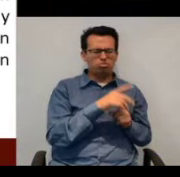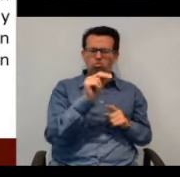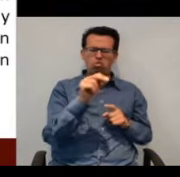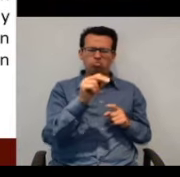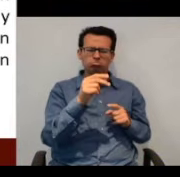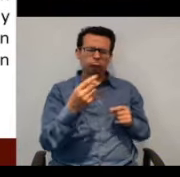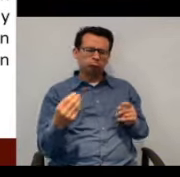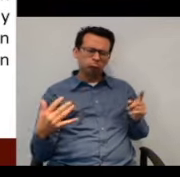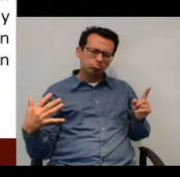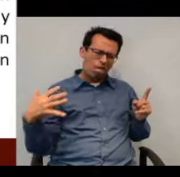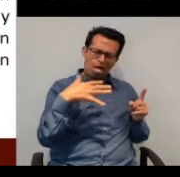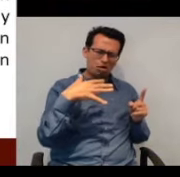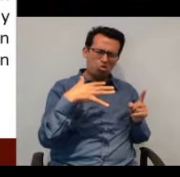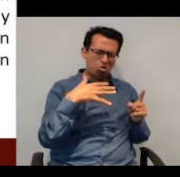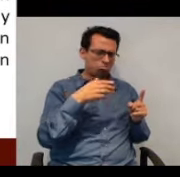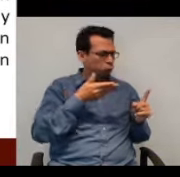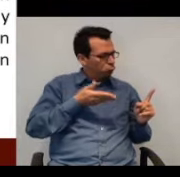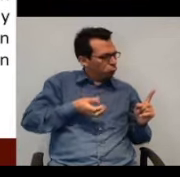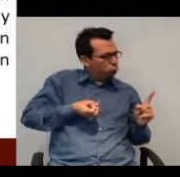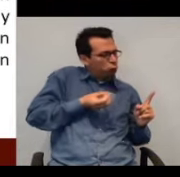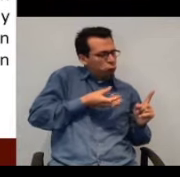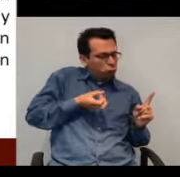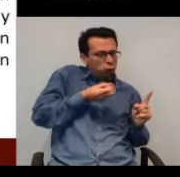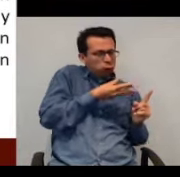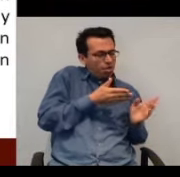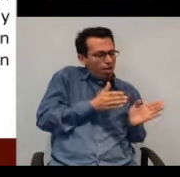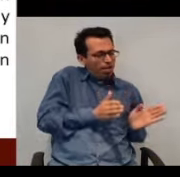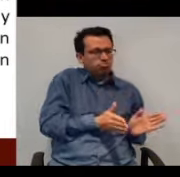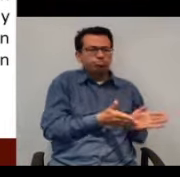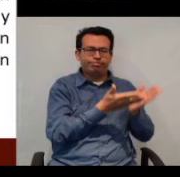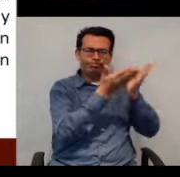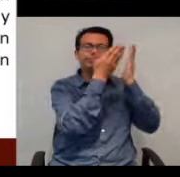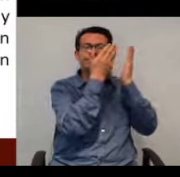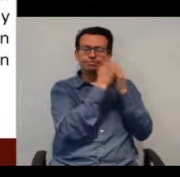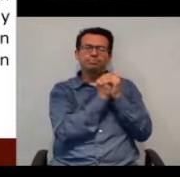hacen es enriquecerlo, le dan pertinencia y permiten